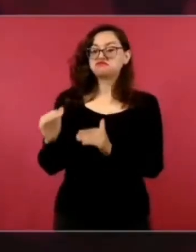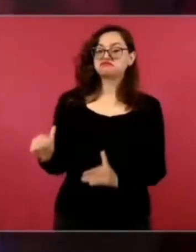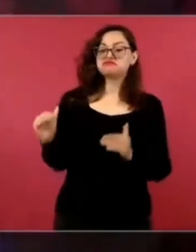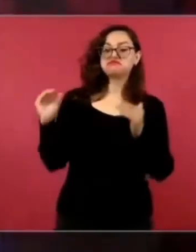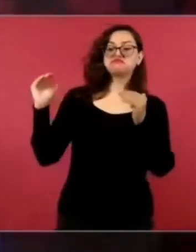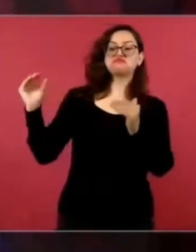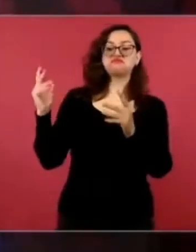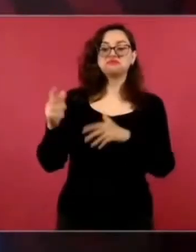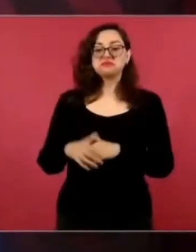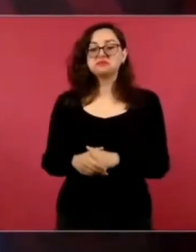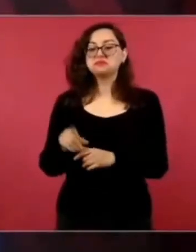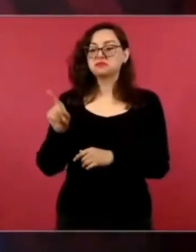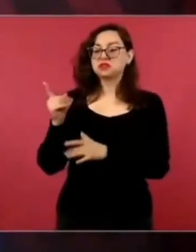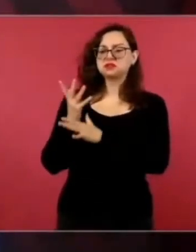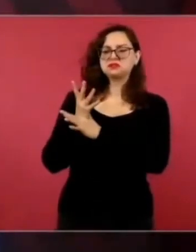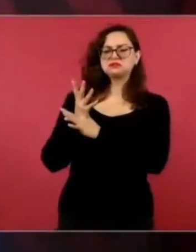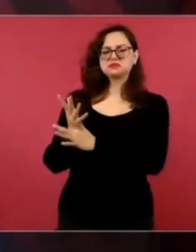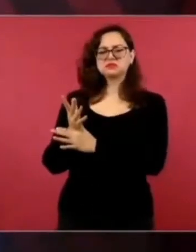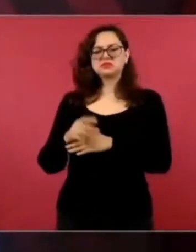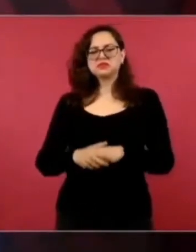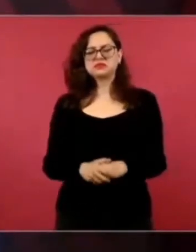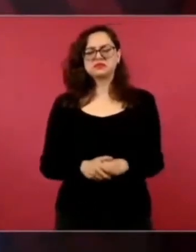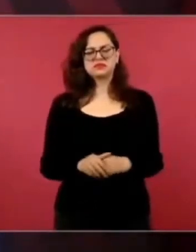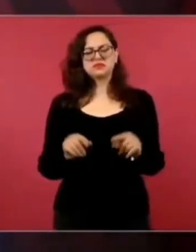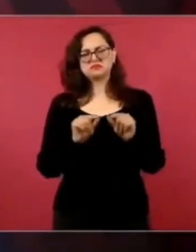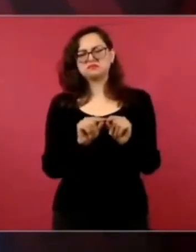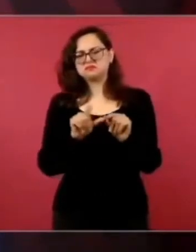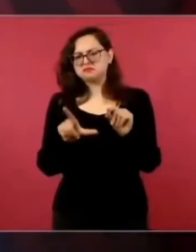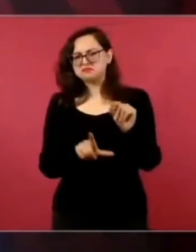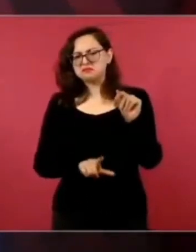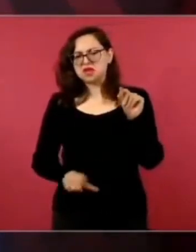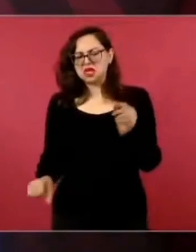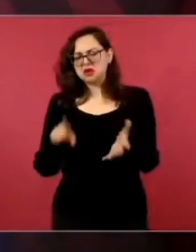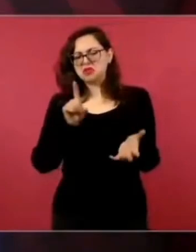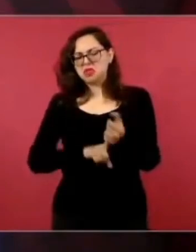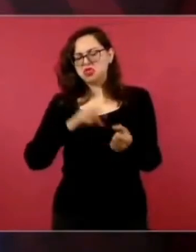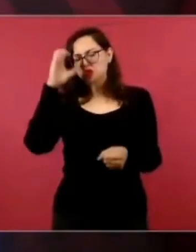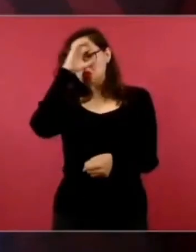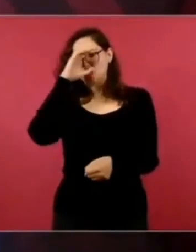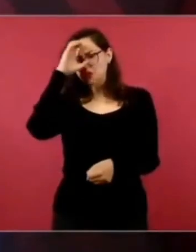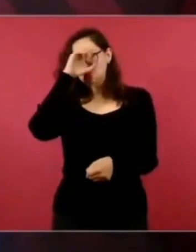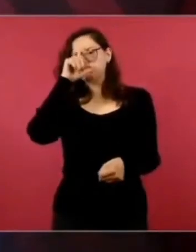corrupción era parte de la cultura del pueblo de México.